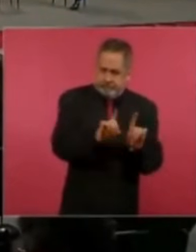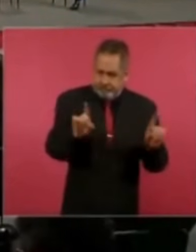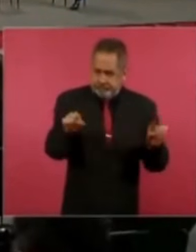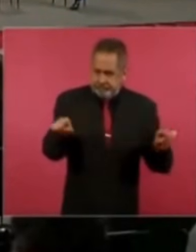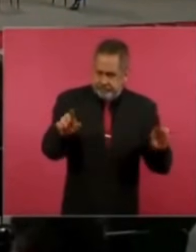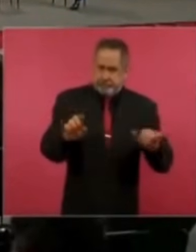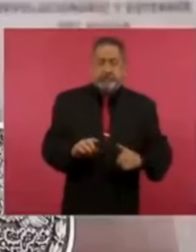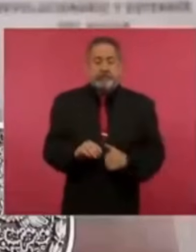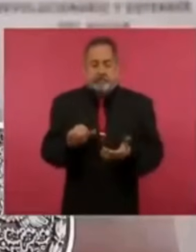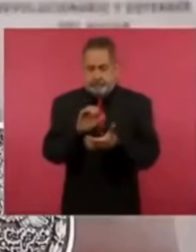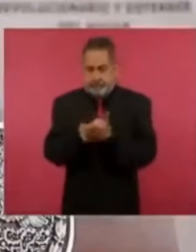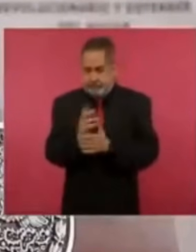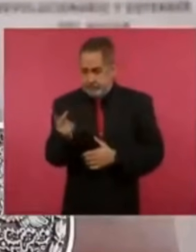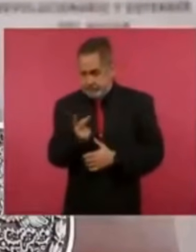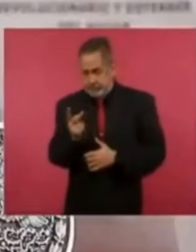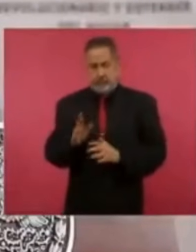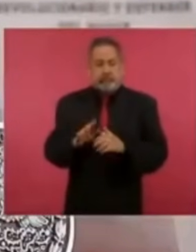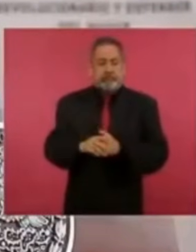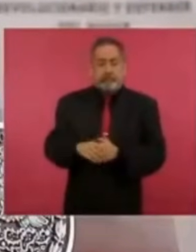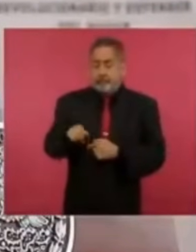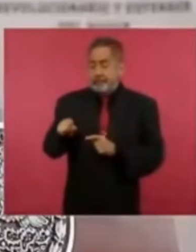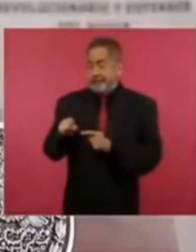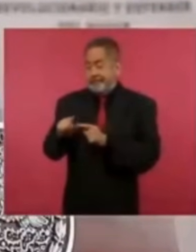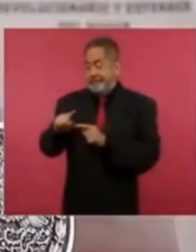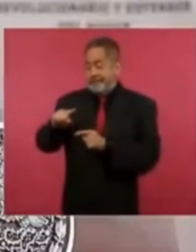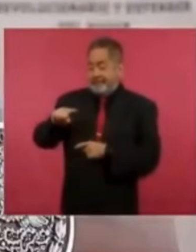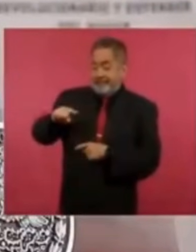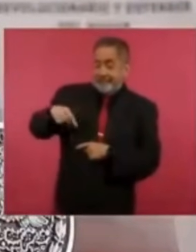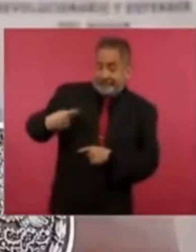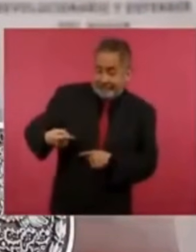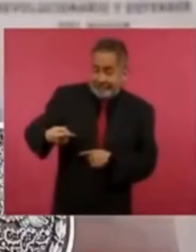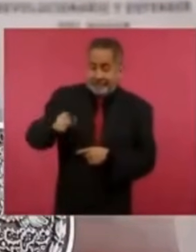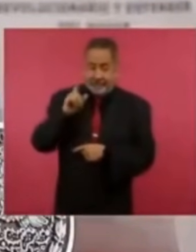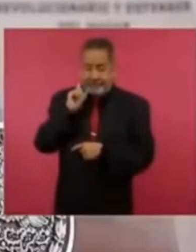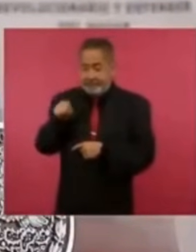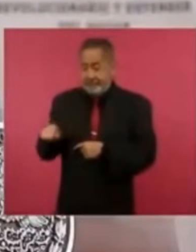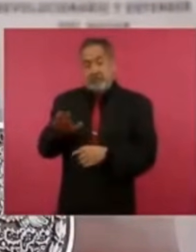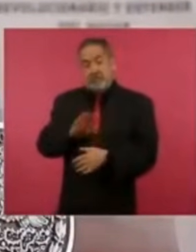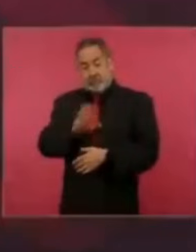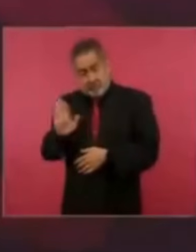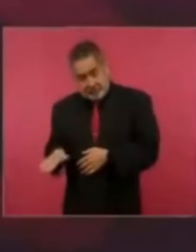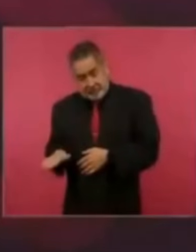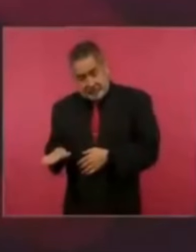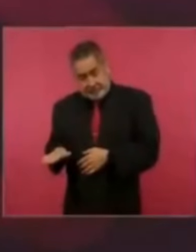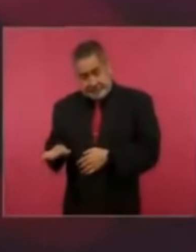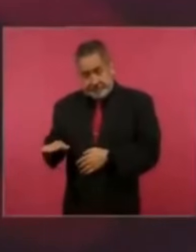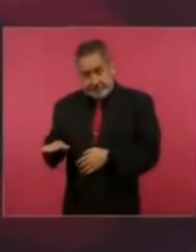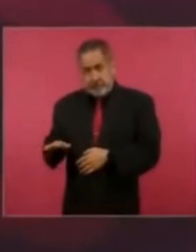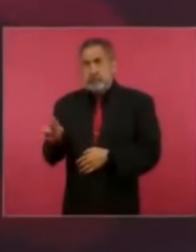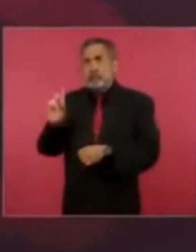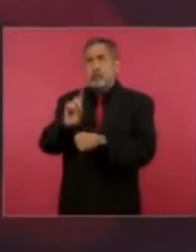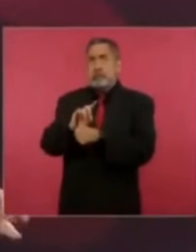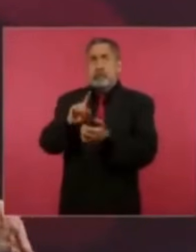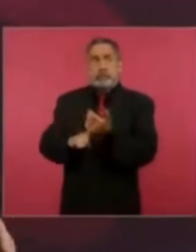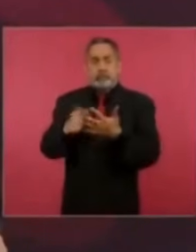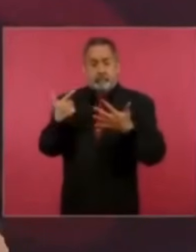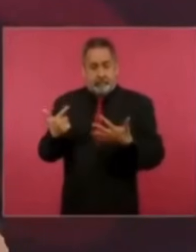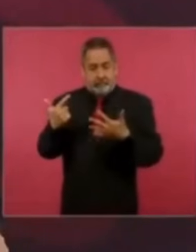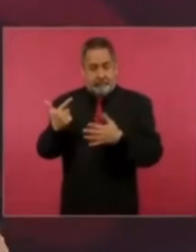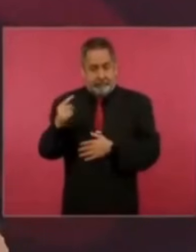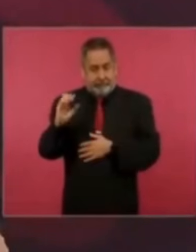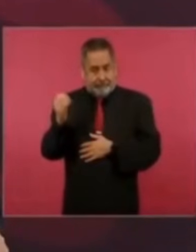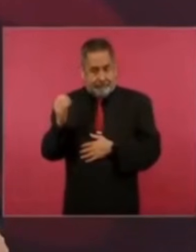Romero, director de Pemex, sobre el desfalco, sobre el fraude que hizo Amparo